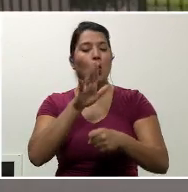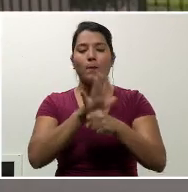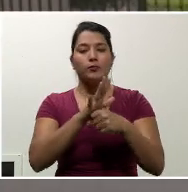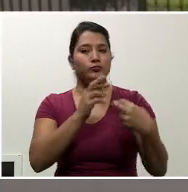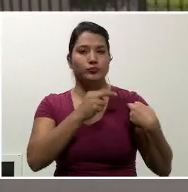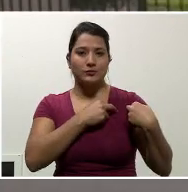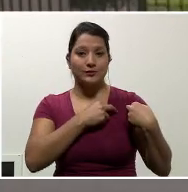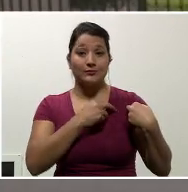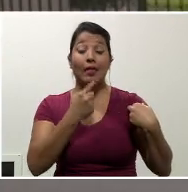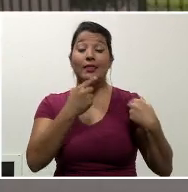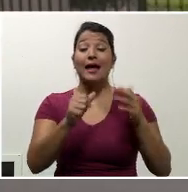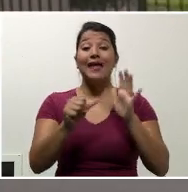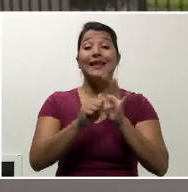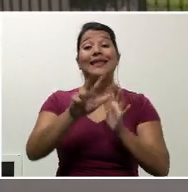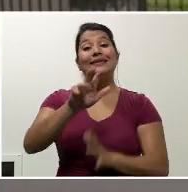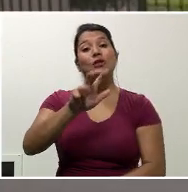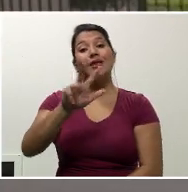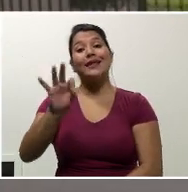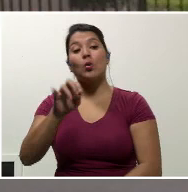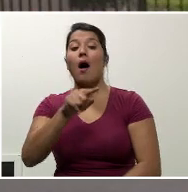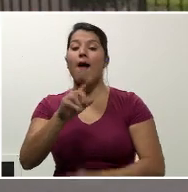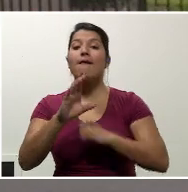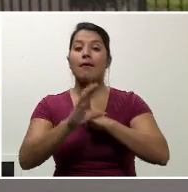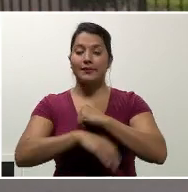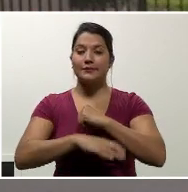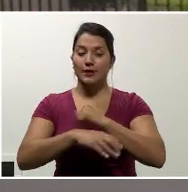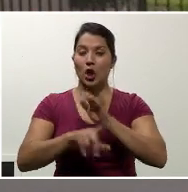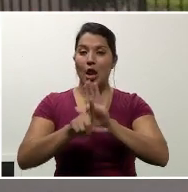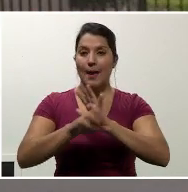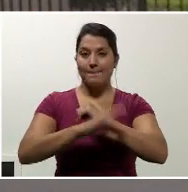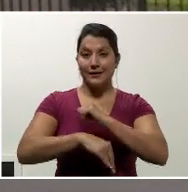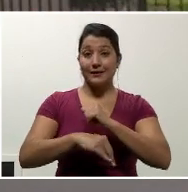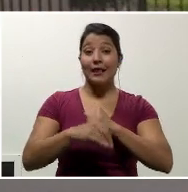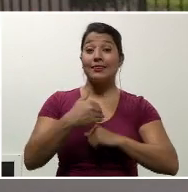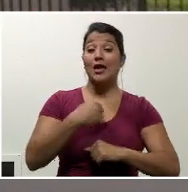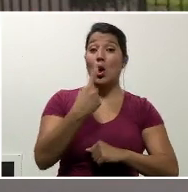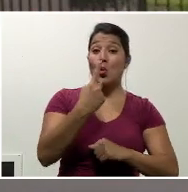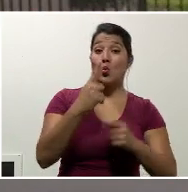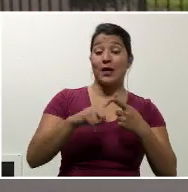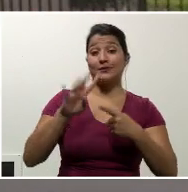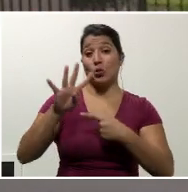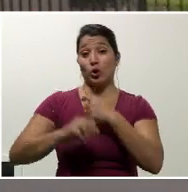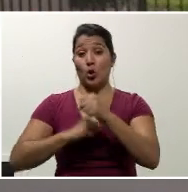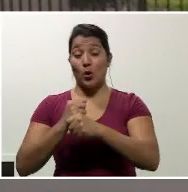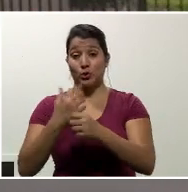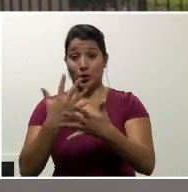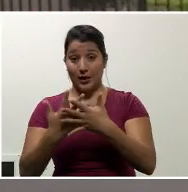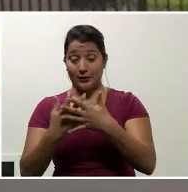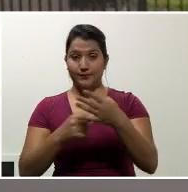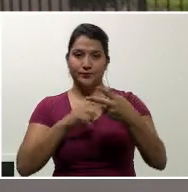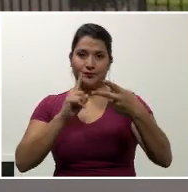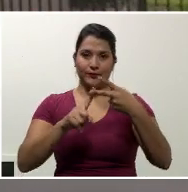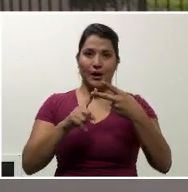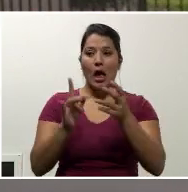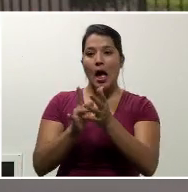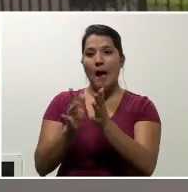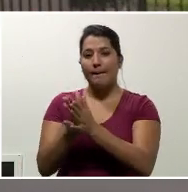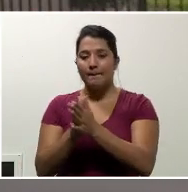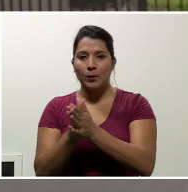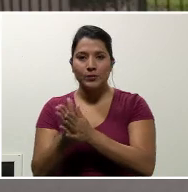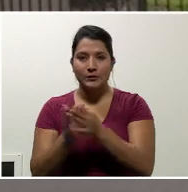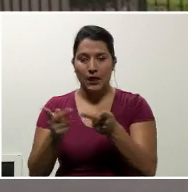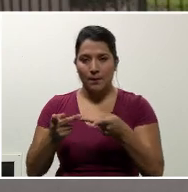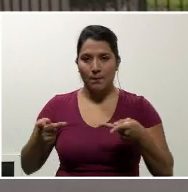en el artículo 339 del Código Penal, de 1 a 4 años de cárcel. El prevaricato, expuesto en el